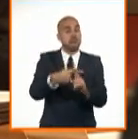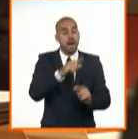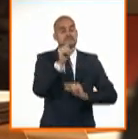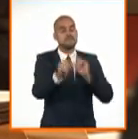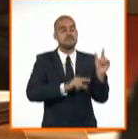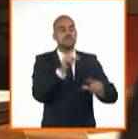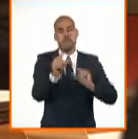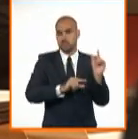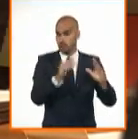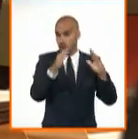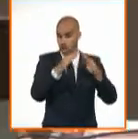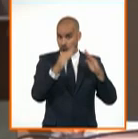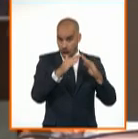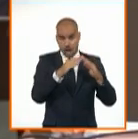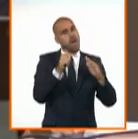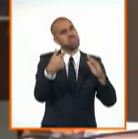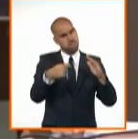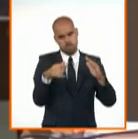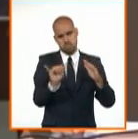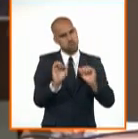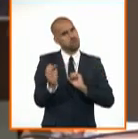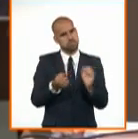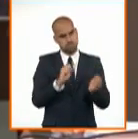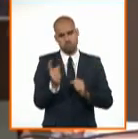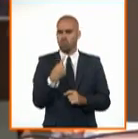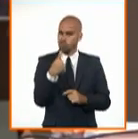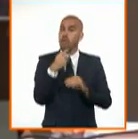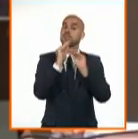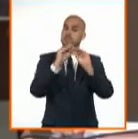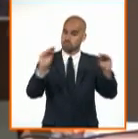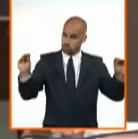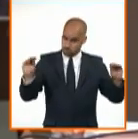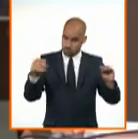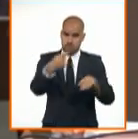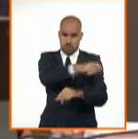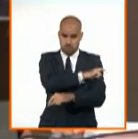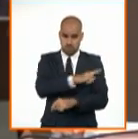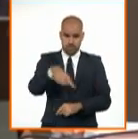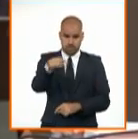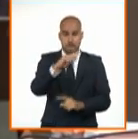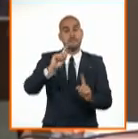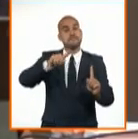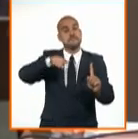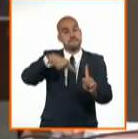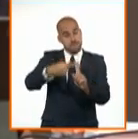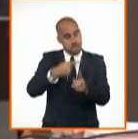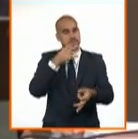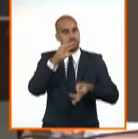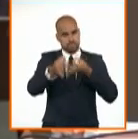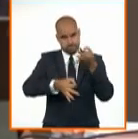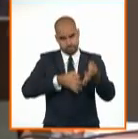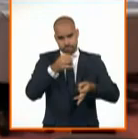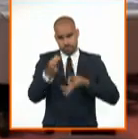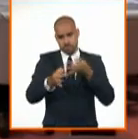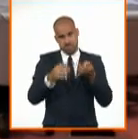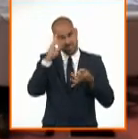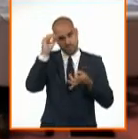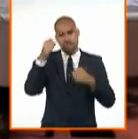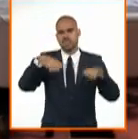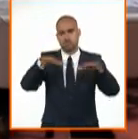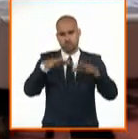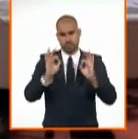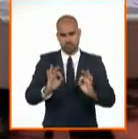sector residencial y desde la computadora que hacemos a nuestro pueblo además de explicar la situación en que nos encontramos